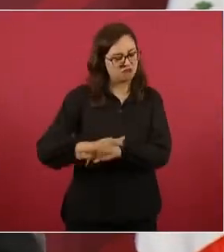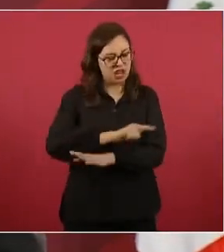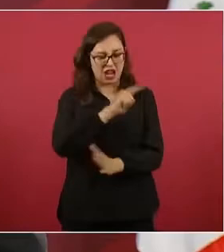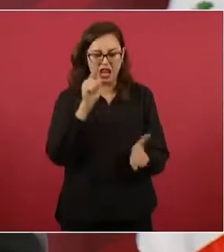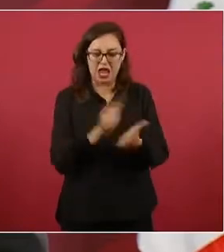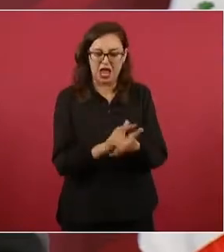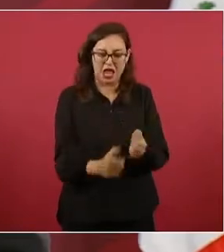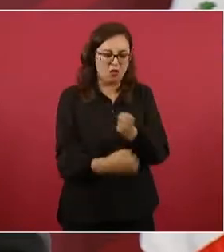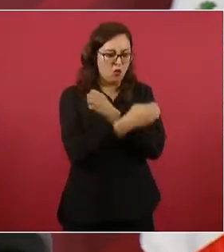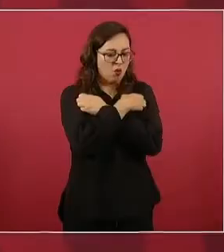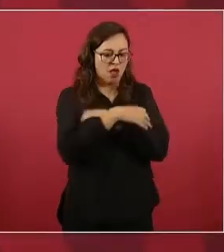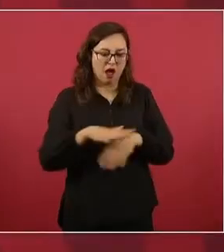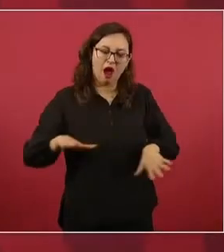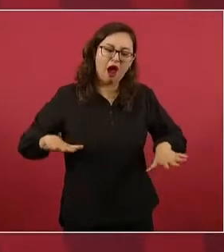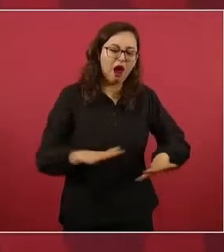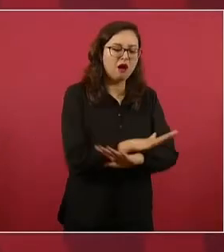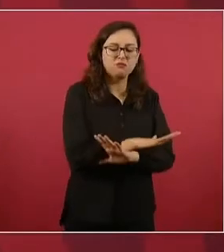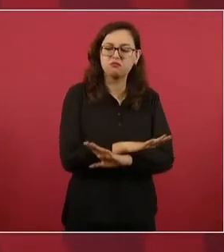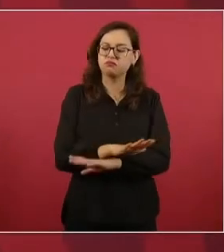durísima,